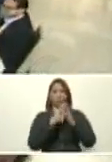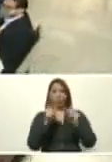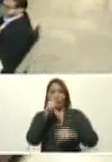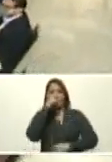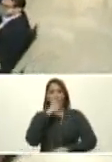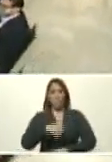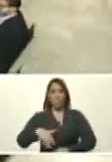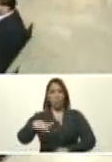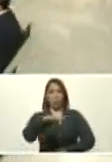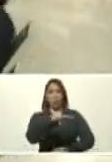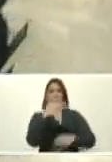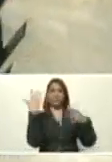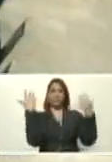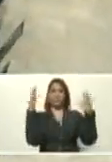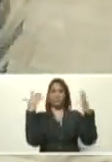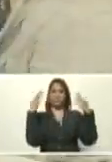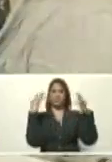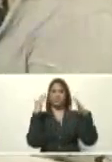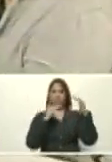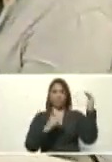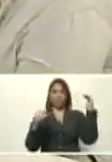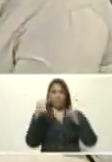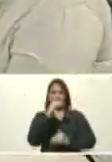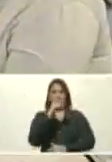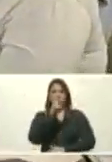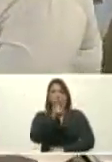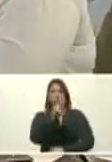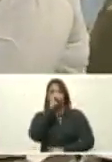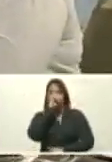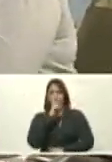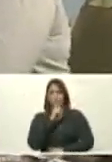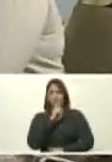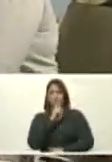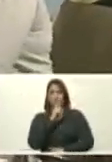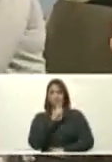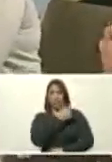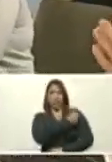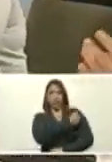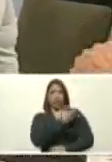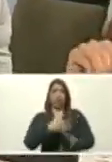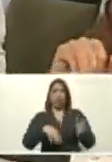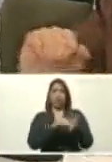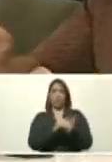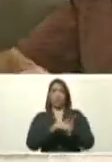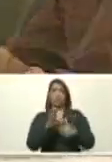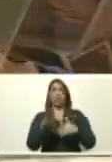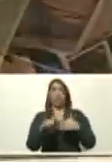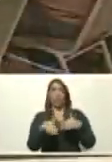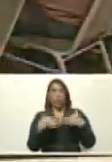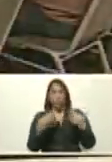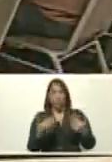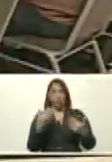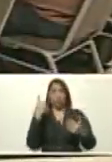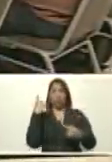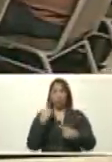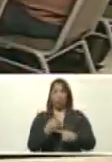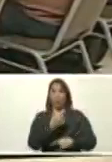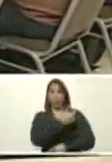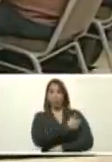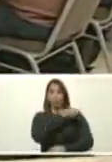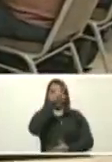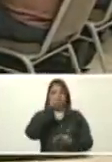población mayor de 2 años. La vacuna de refuerzo cuando le corresponda, cada 4 meses.